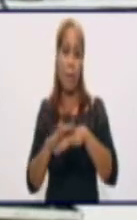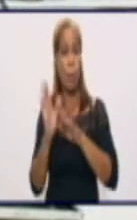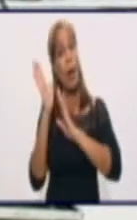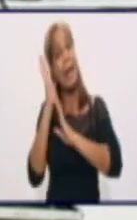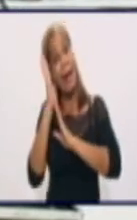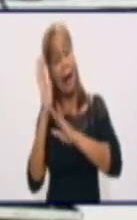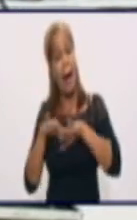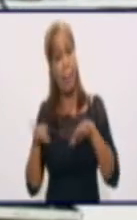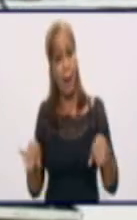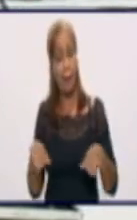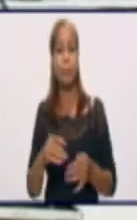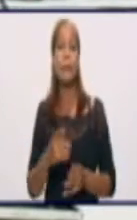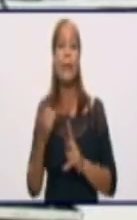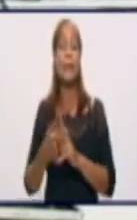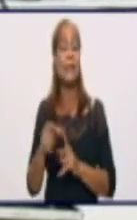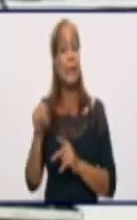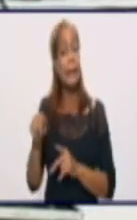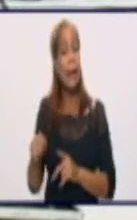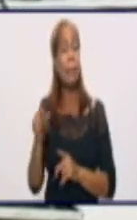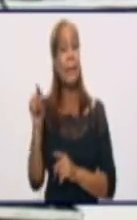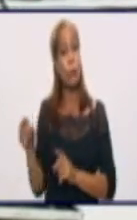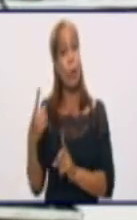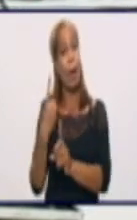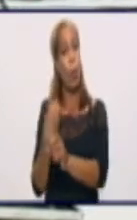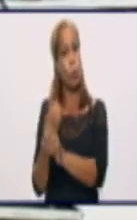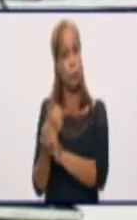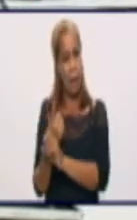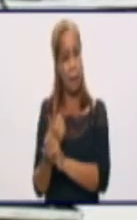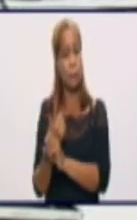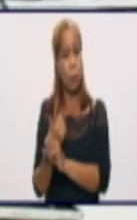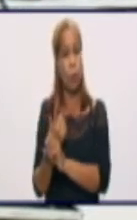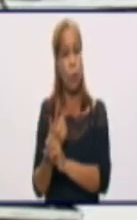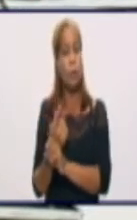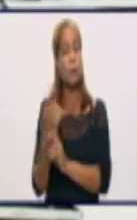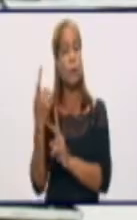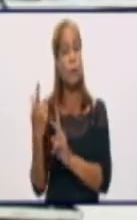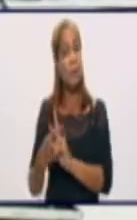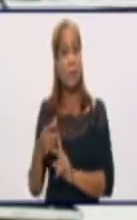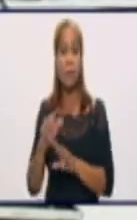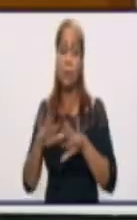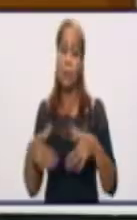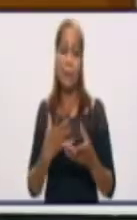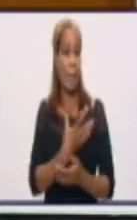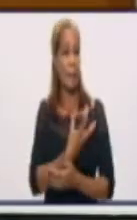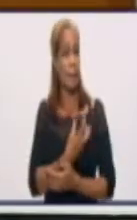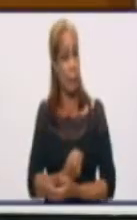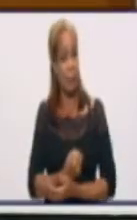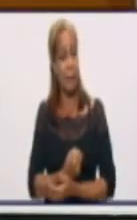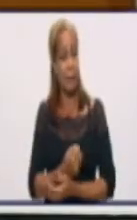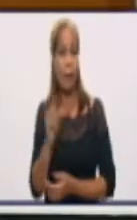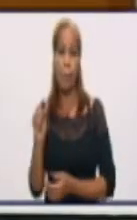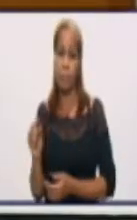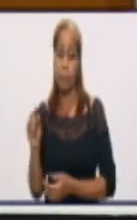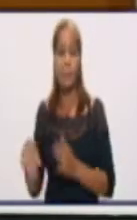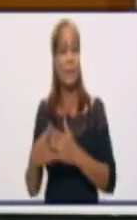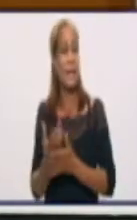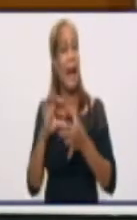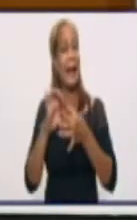genio epidémico de ser contacto de un caso positivo. Y bueno, este paciente, lamentablemente, después de llevar varios días críticos, pues